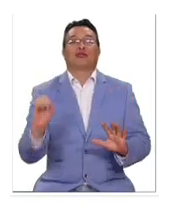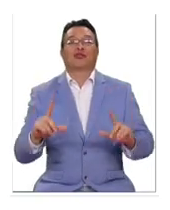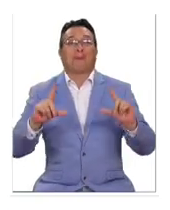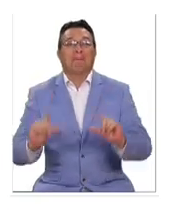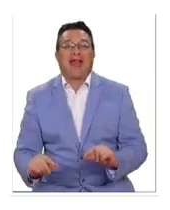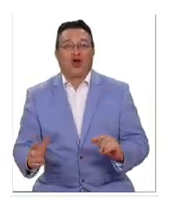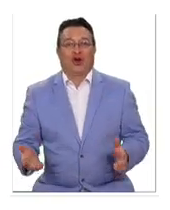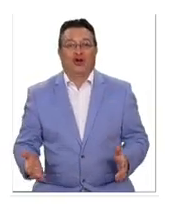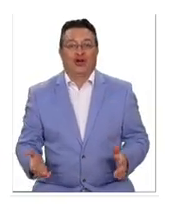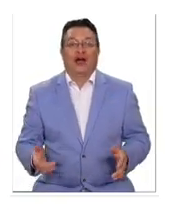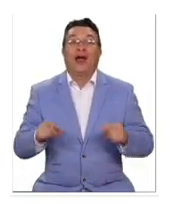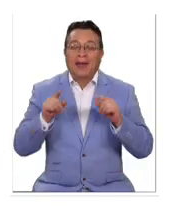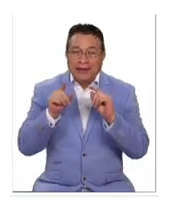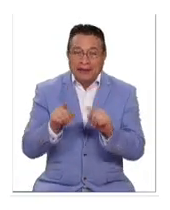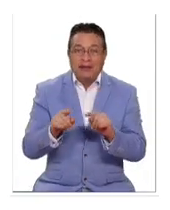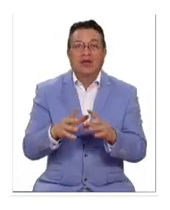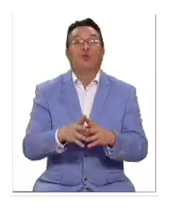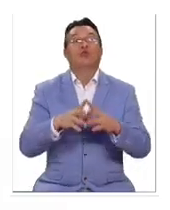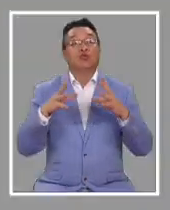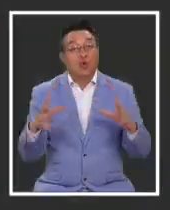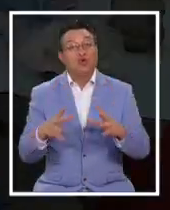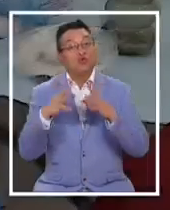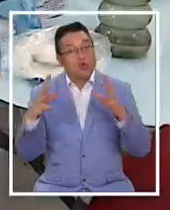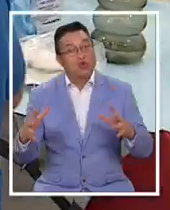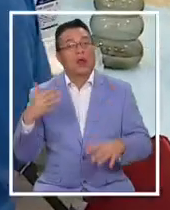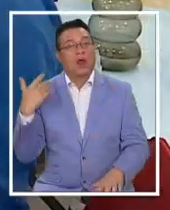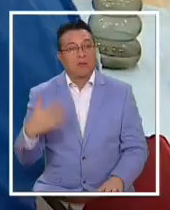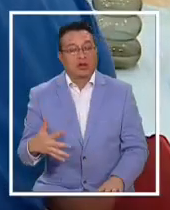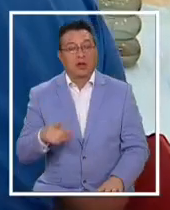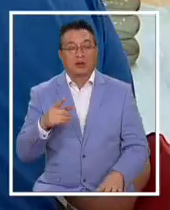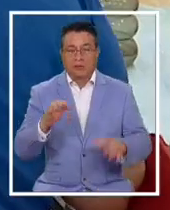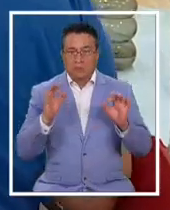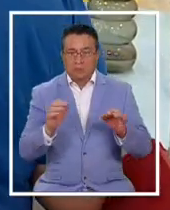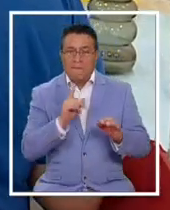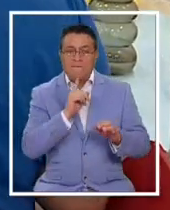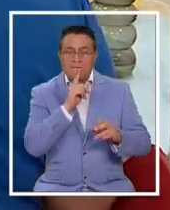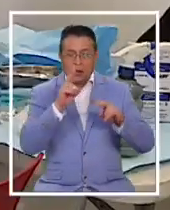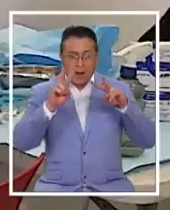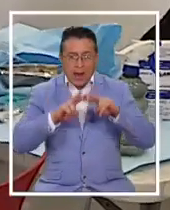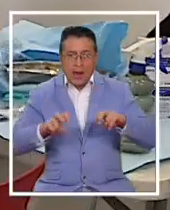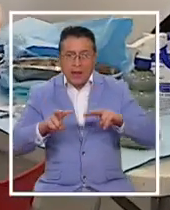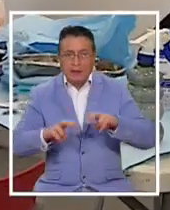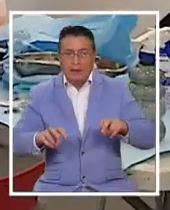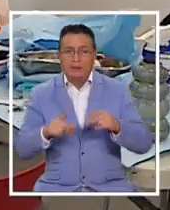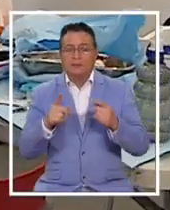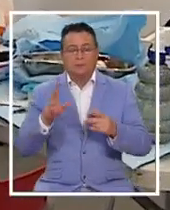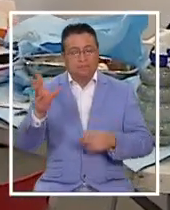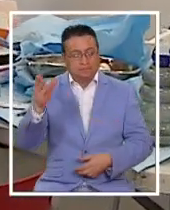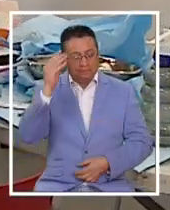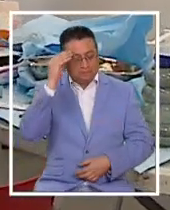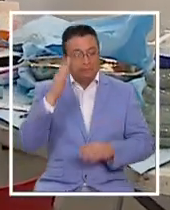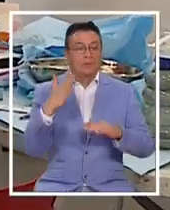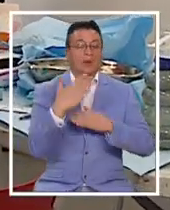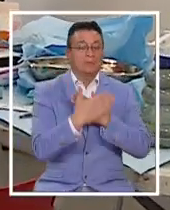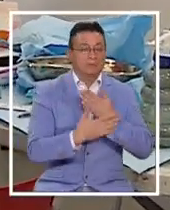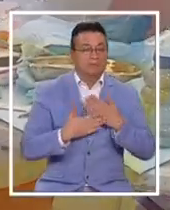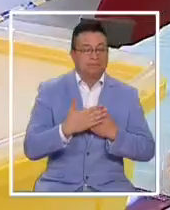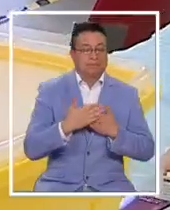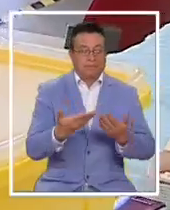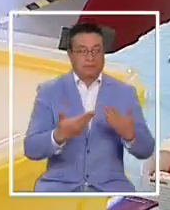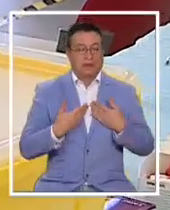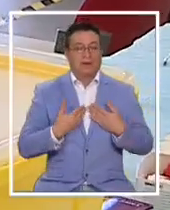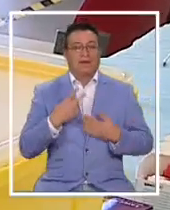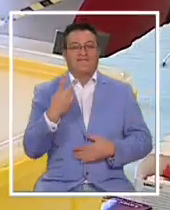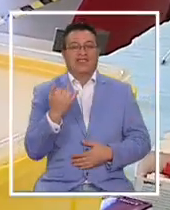que es muy, muy importante. La efectividad revelada por el análisis considera la protección que se recibe contra el